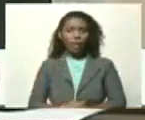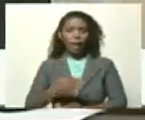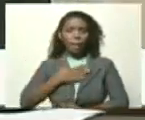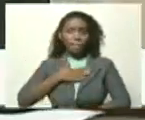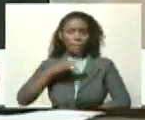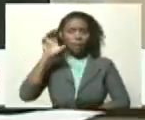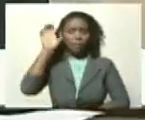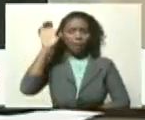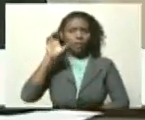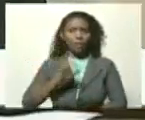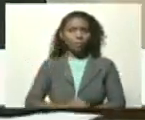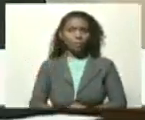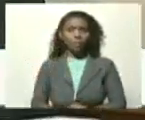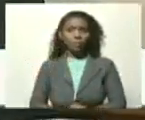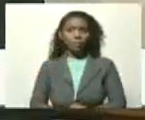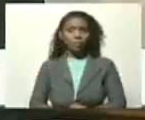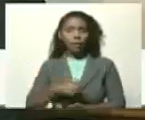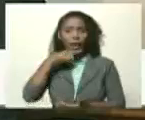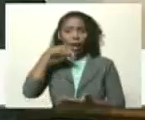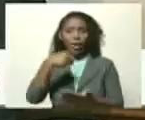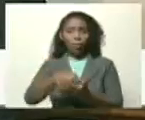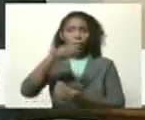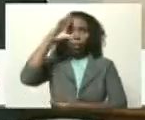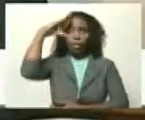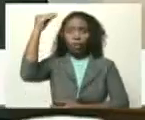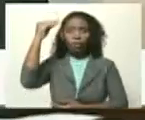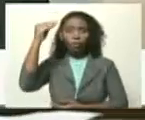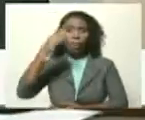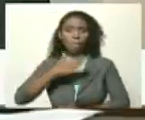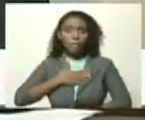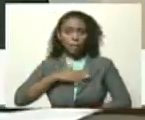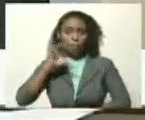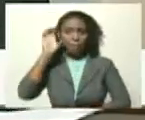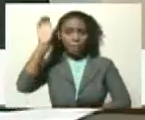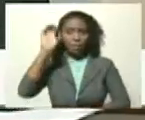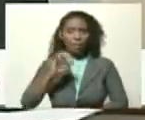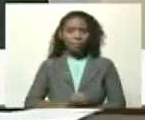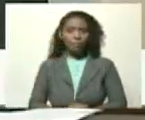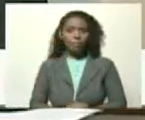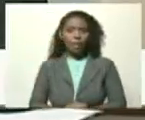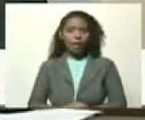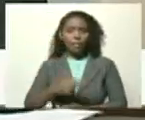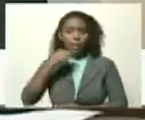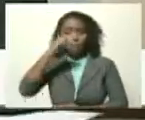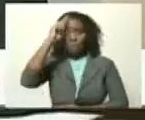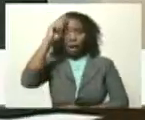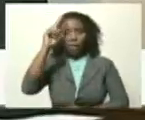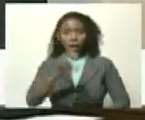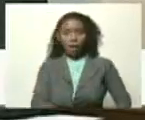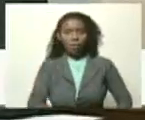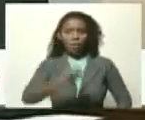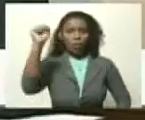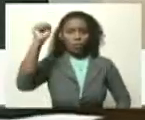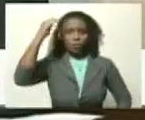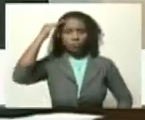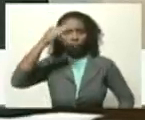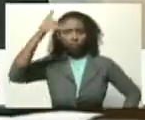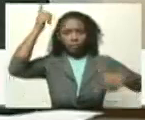patria, y en nombre de Dios, de mi patria, del Padre Libertador y del Comandante